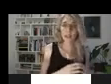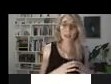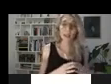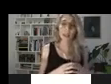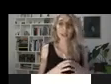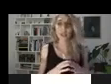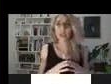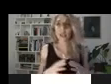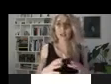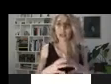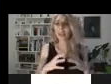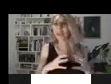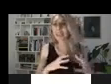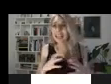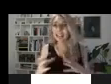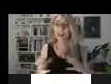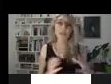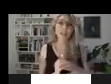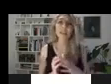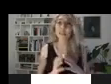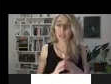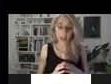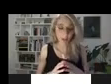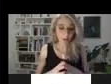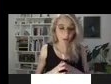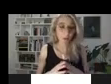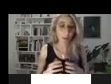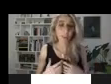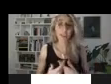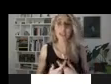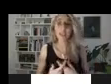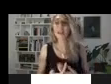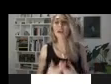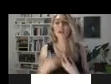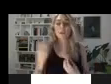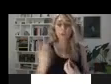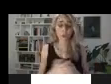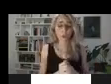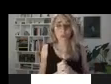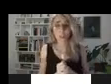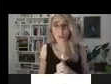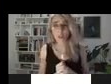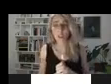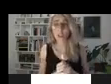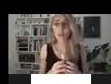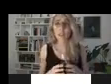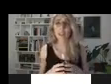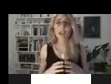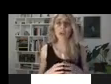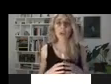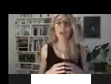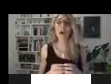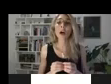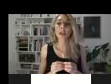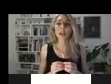de ellas es relativamente similar, ¿no? Y tiene que ver, como se dijo